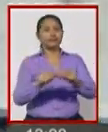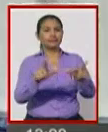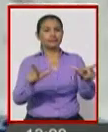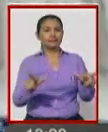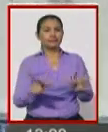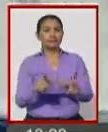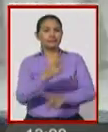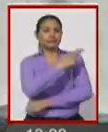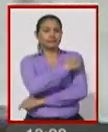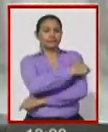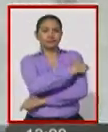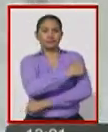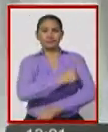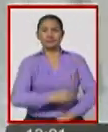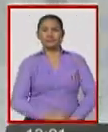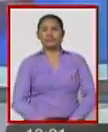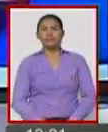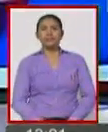diferentes centros de salud.